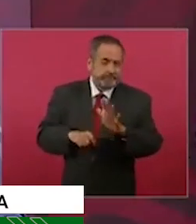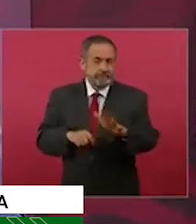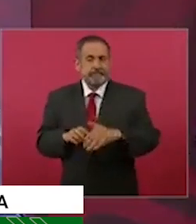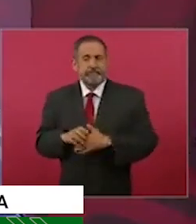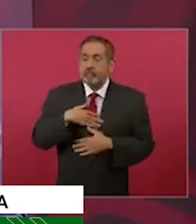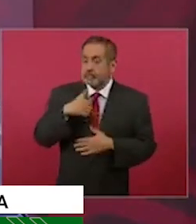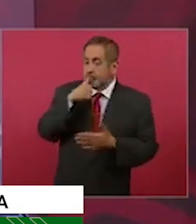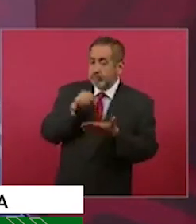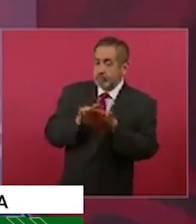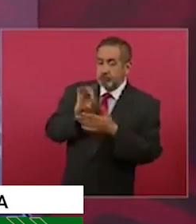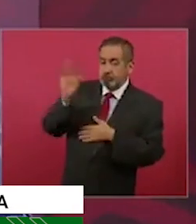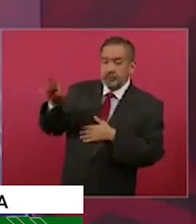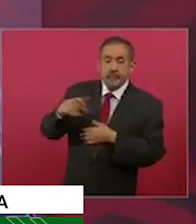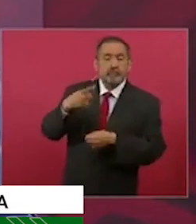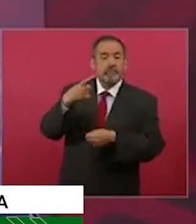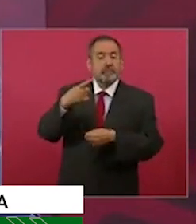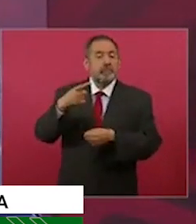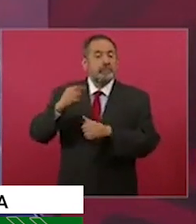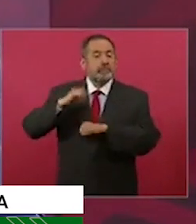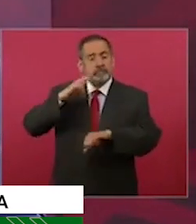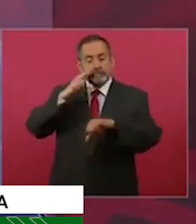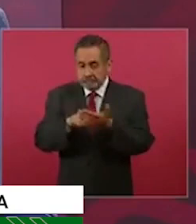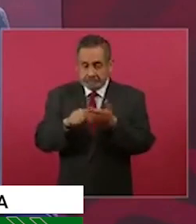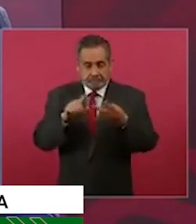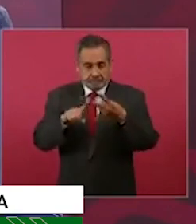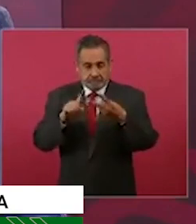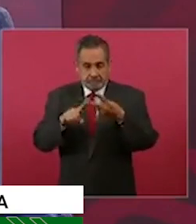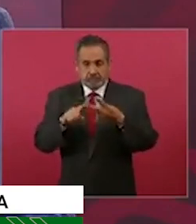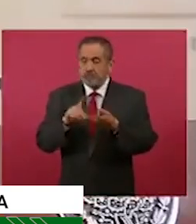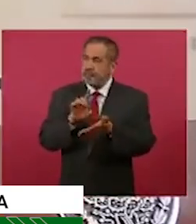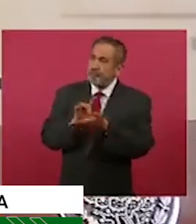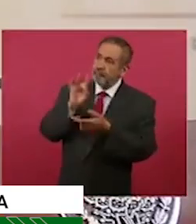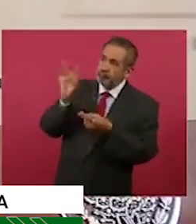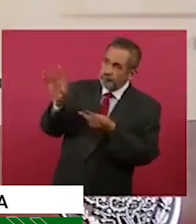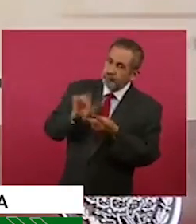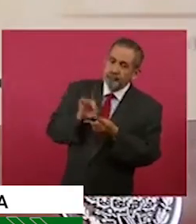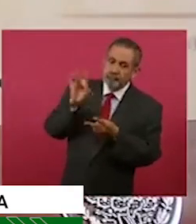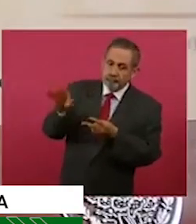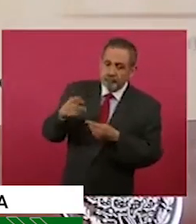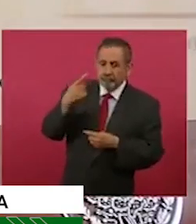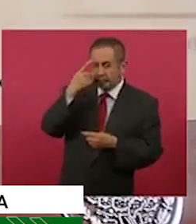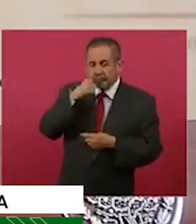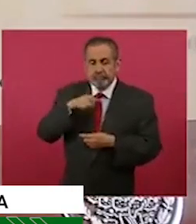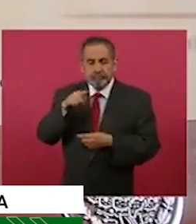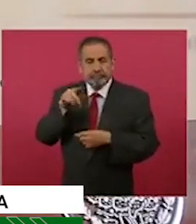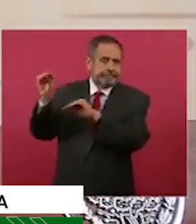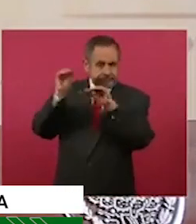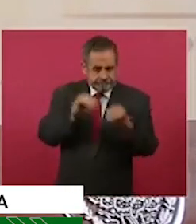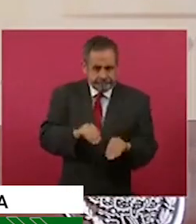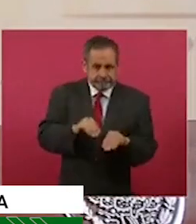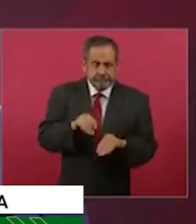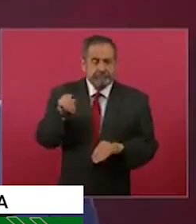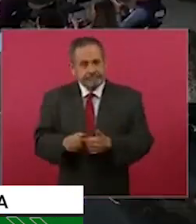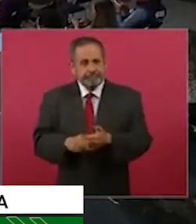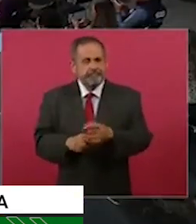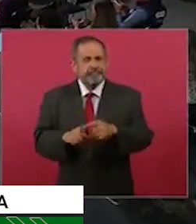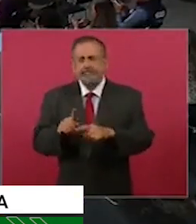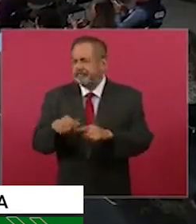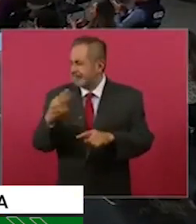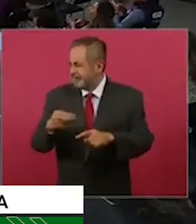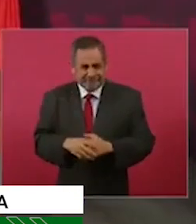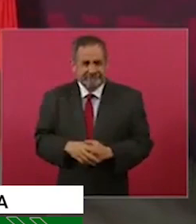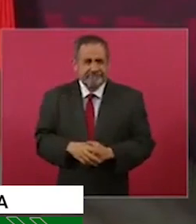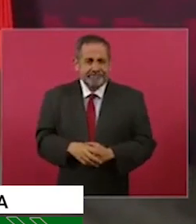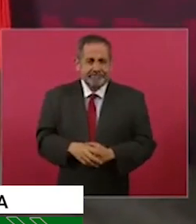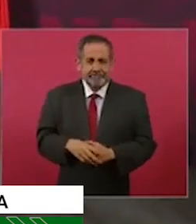ministro de Israel una carta, una segunda carta, para que nos ayuden en la extradición del